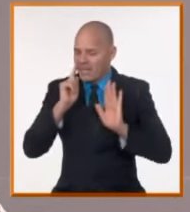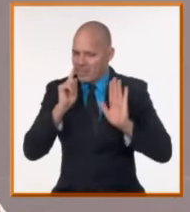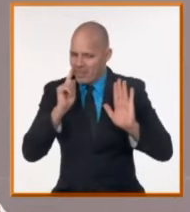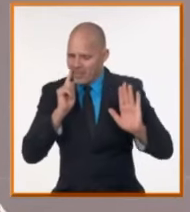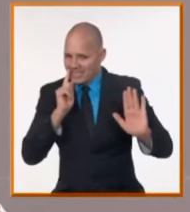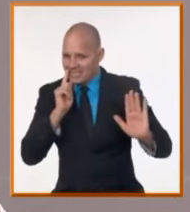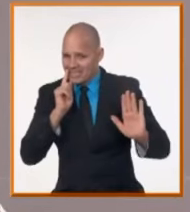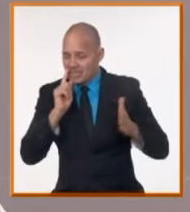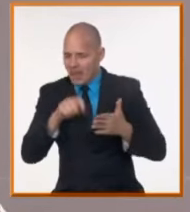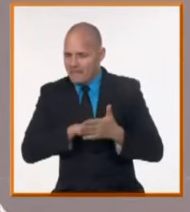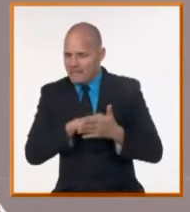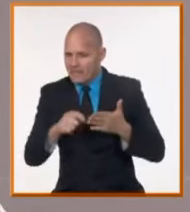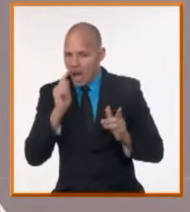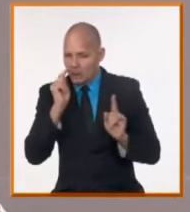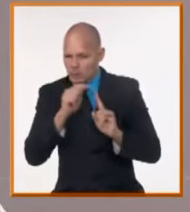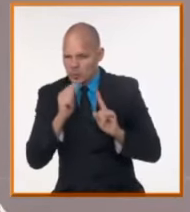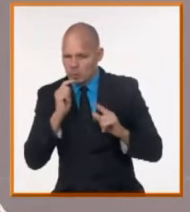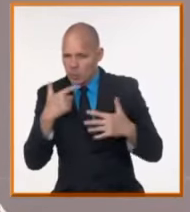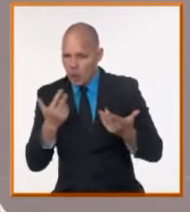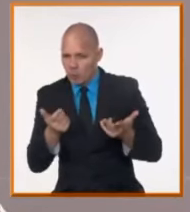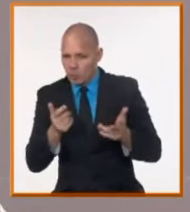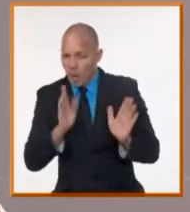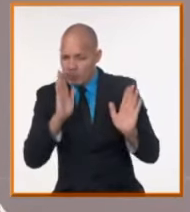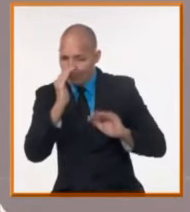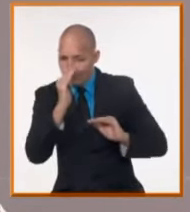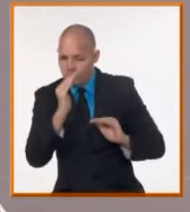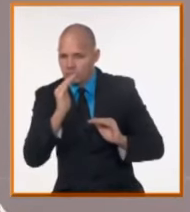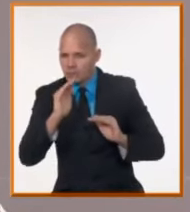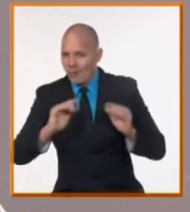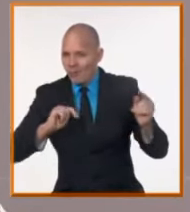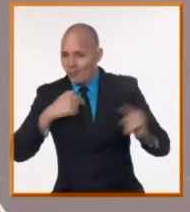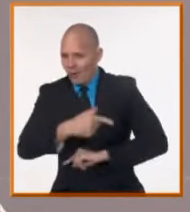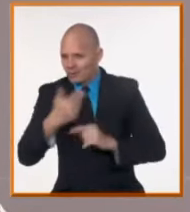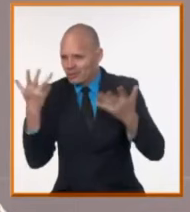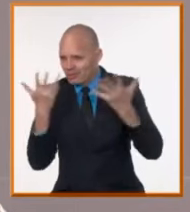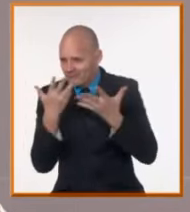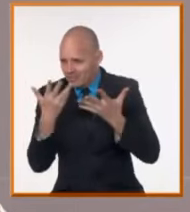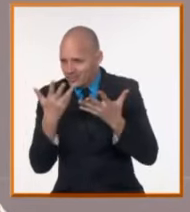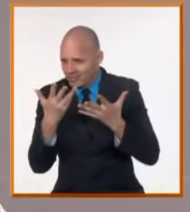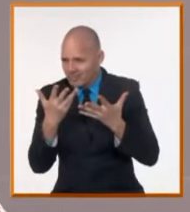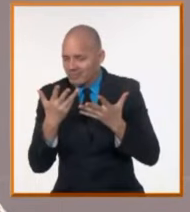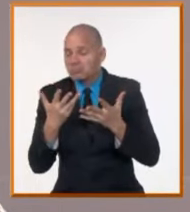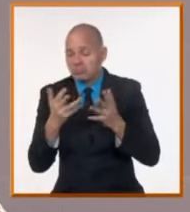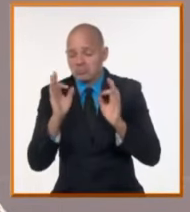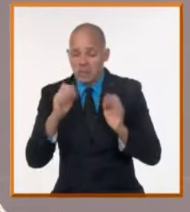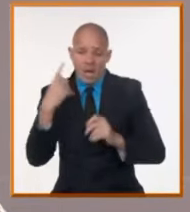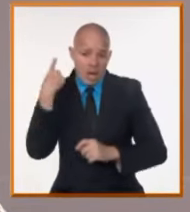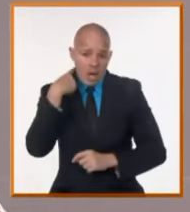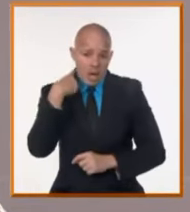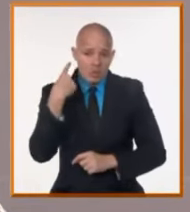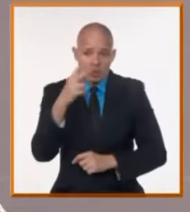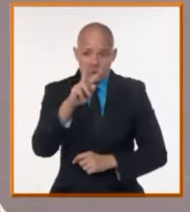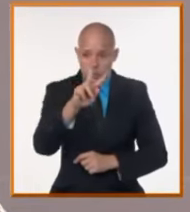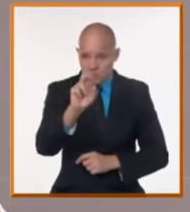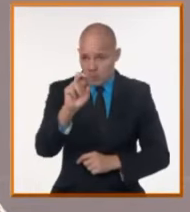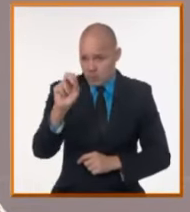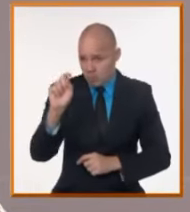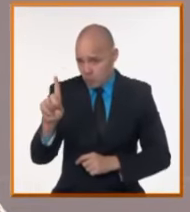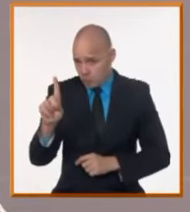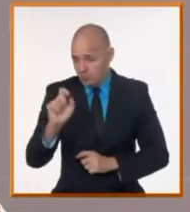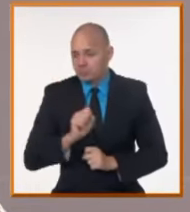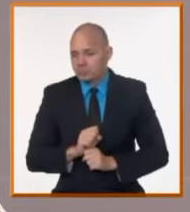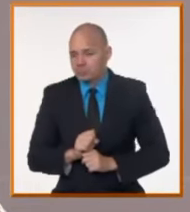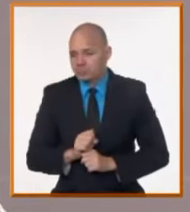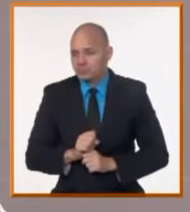prioritaria, pero sin efectividad, con el gobierno recién instalado en el año 2001 por decisión de la Corte